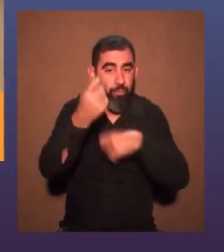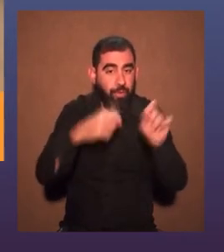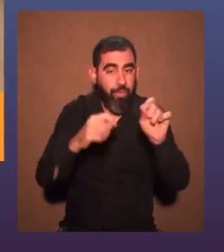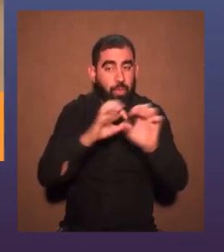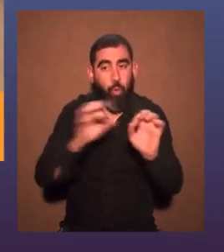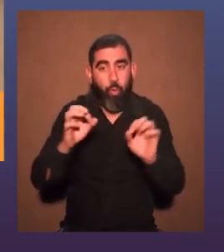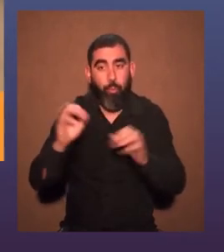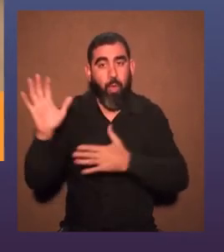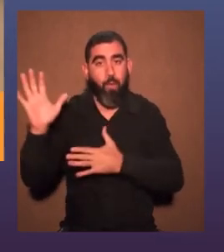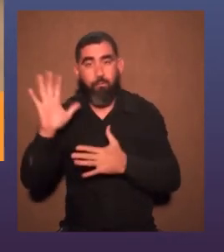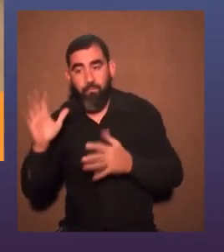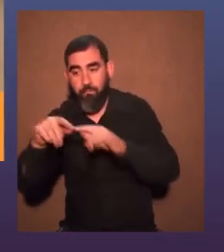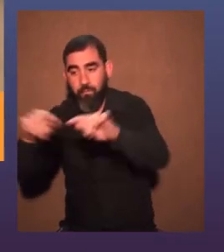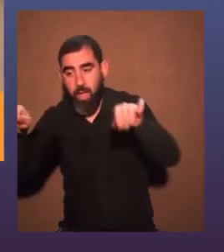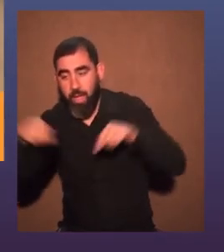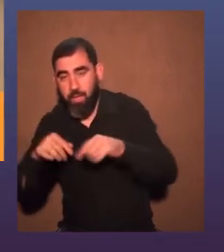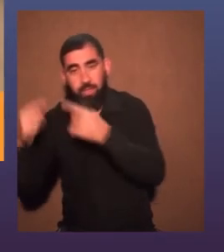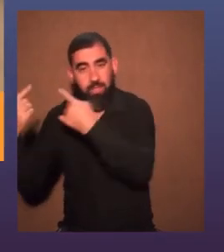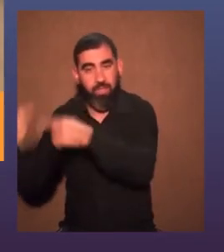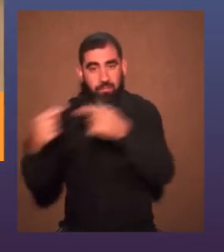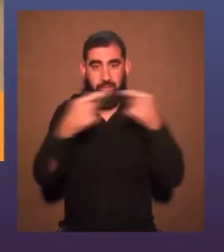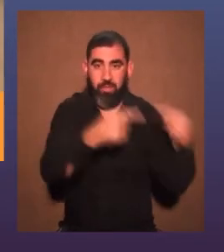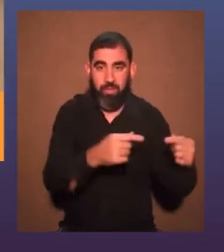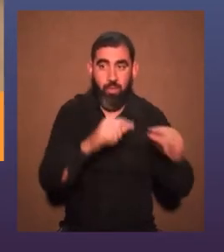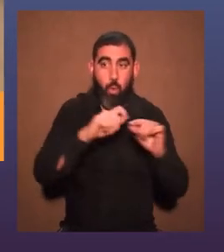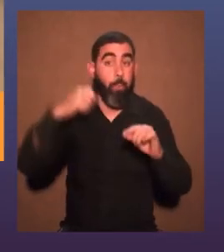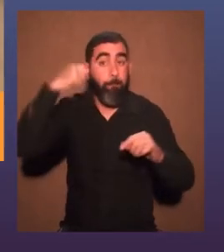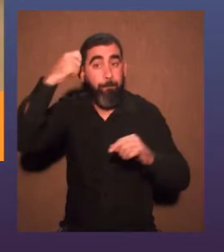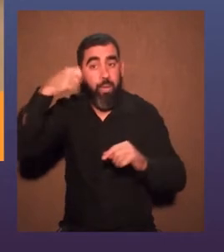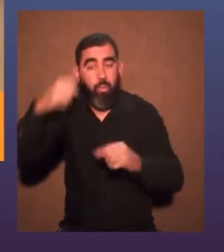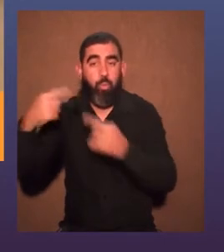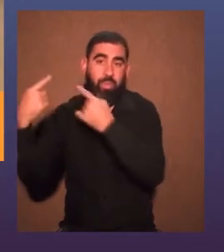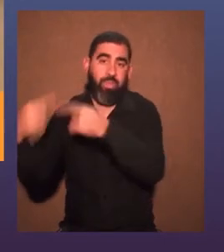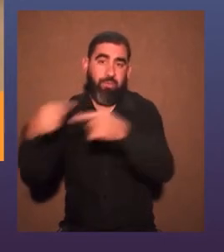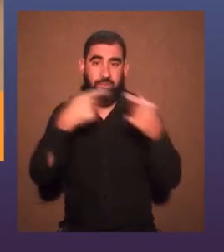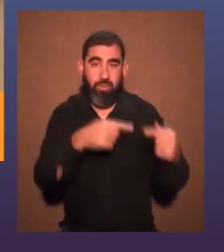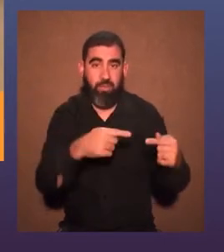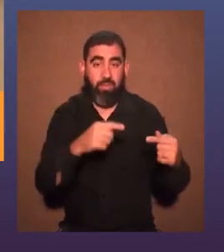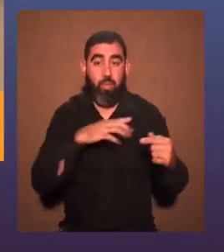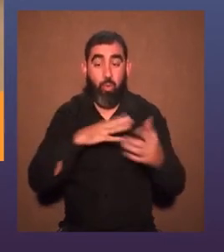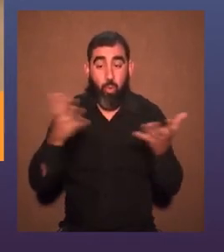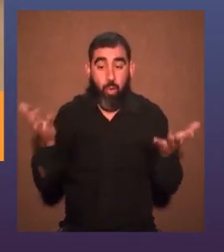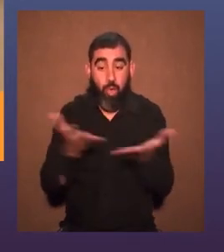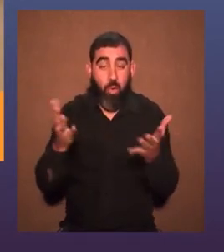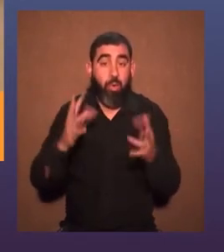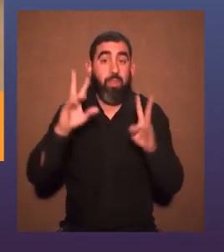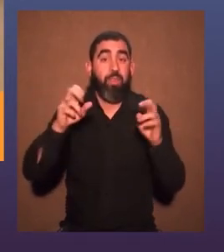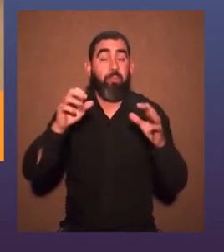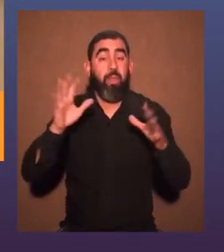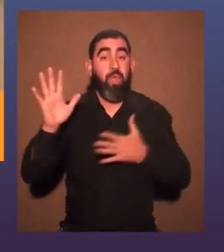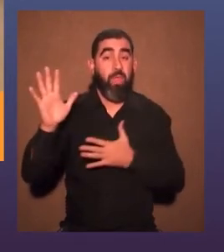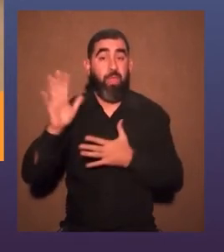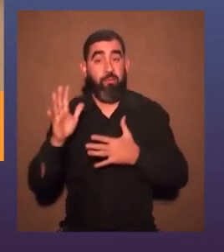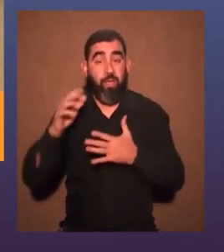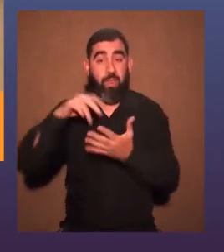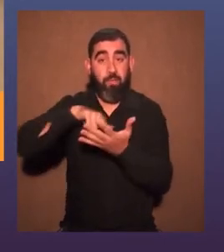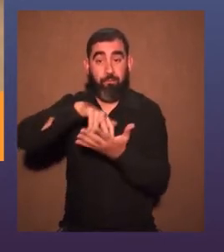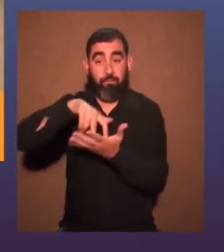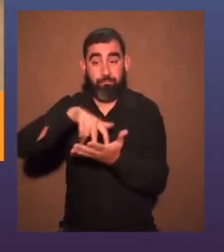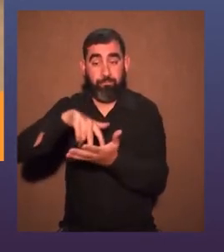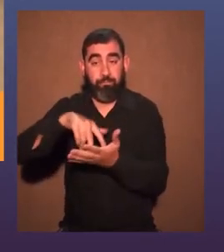remix para una discoteca, para bailar, que hacer música para películas, o en este caso para una coreografía de ballet. Entonces,